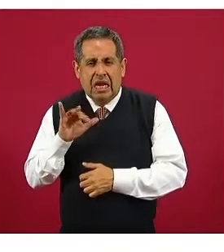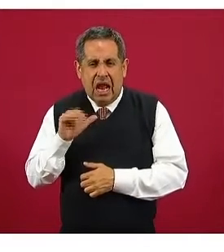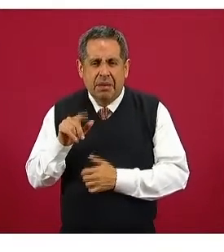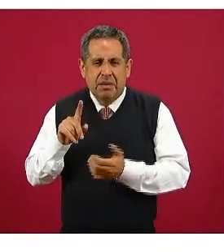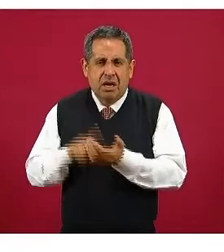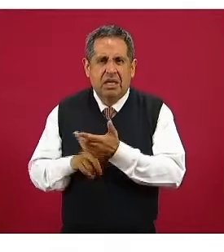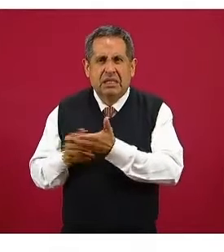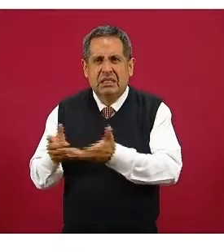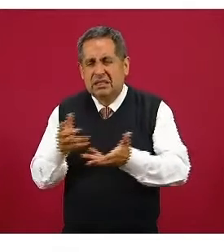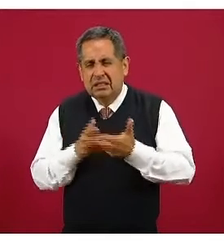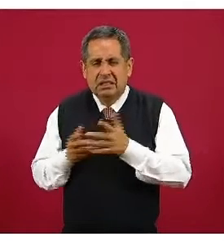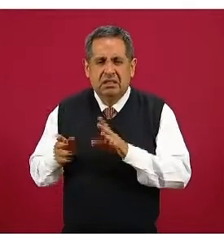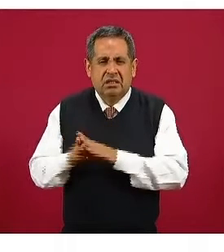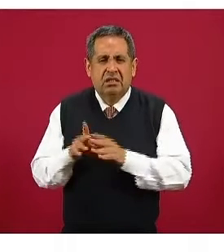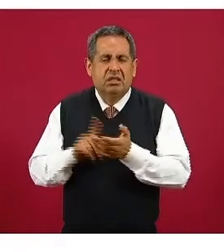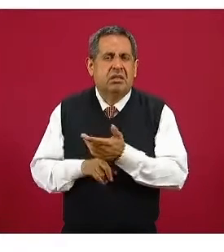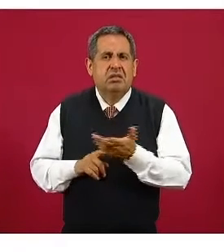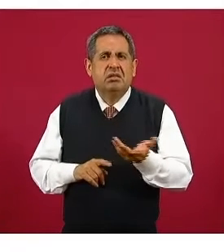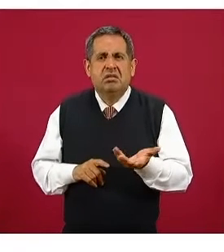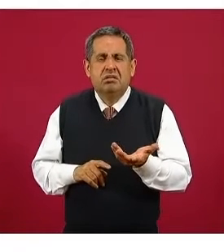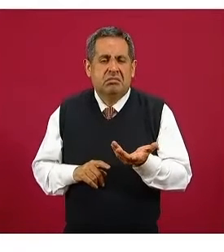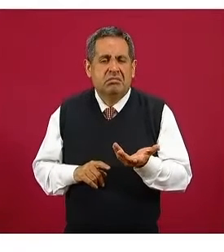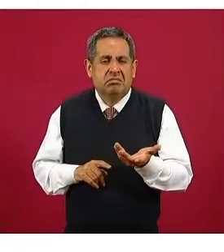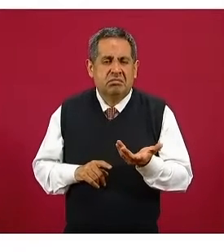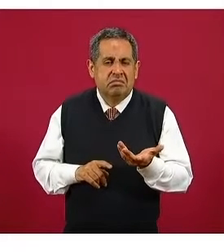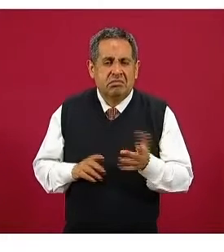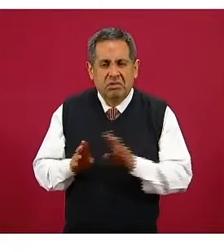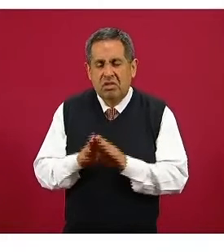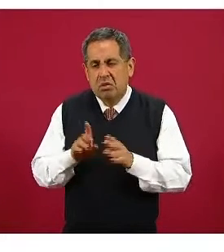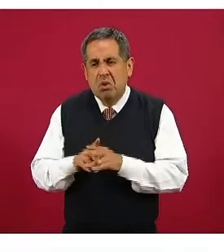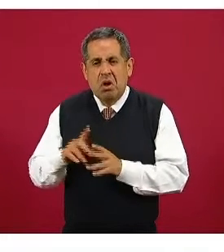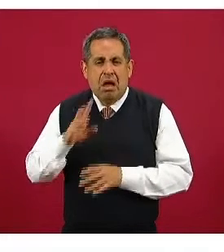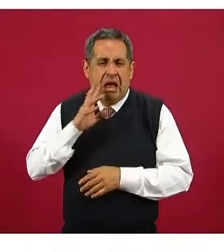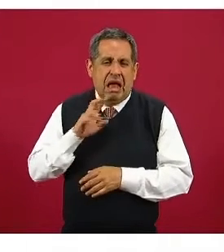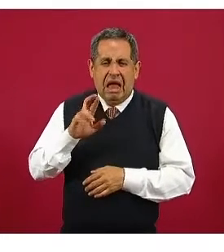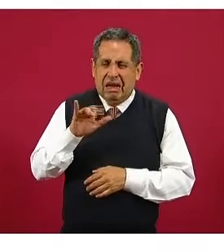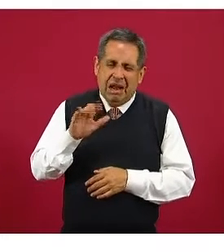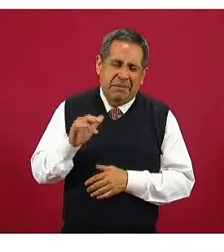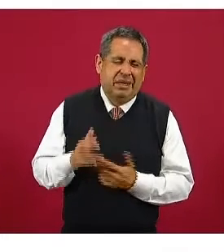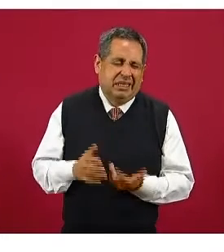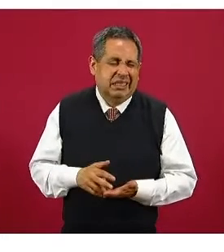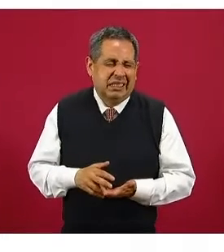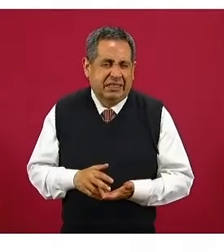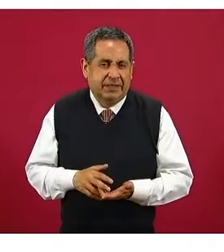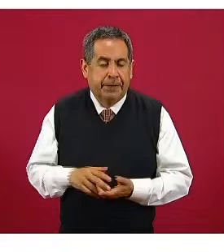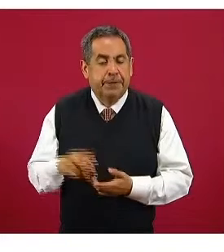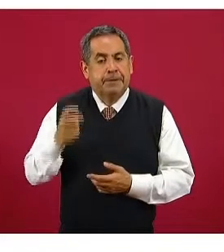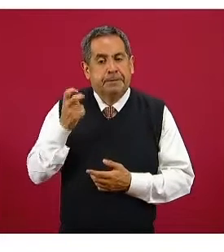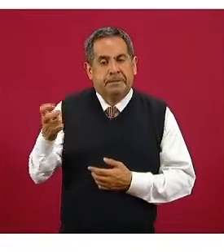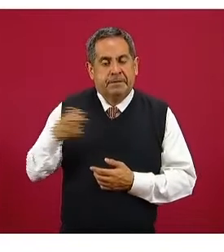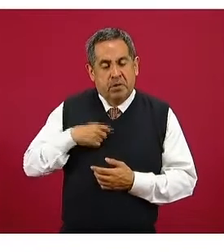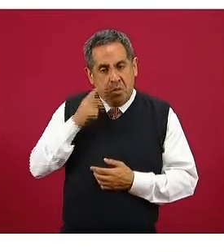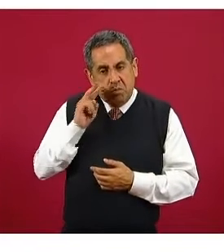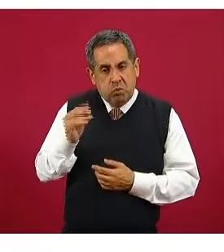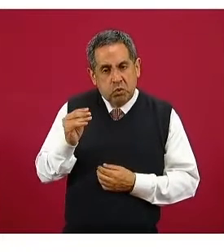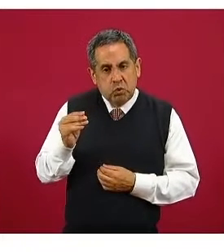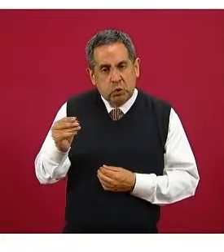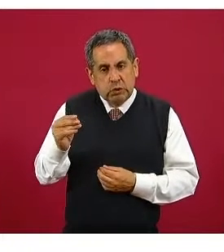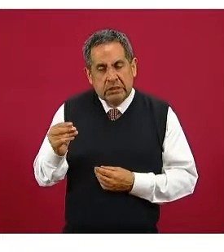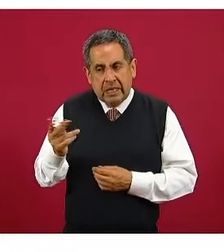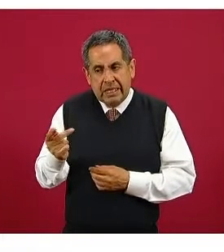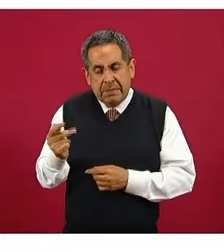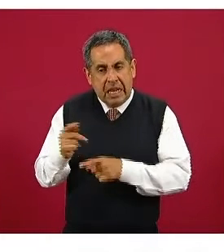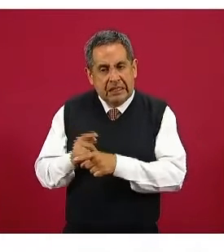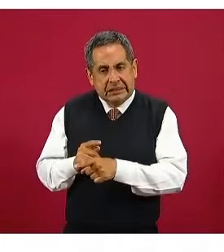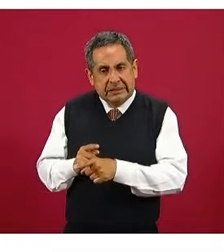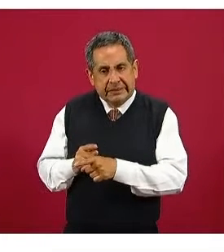gatos, y más o menos se quedó en estos 700 casos de rabia en una década. Y fue por eso que en esta organización, un